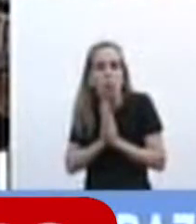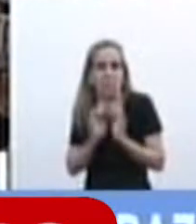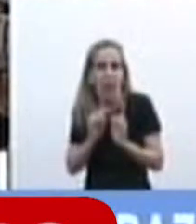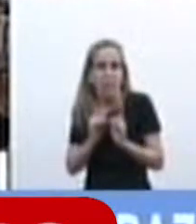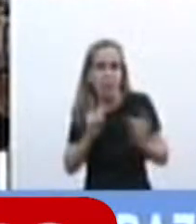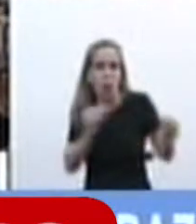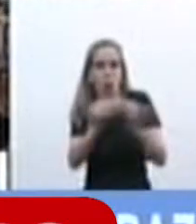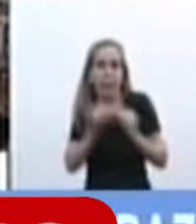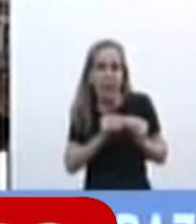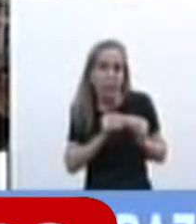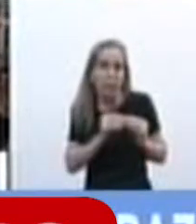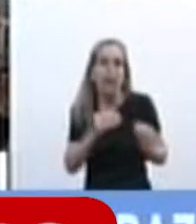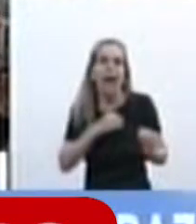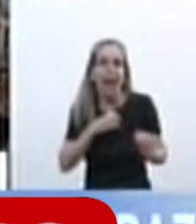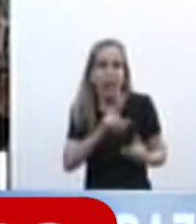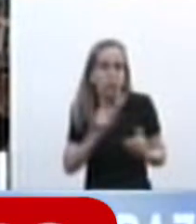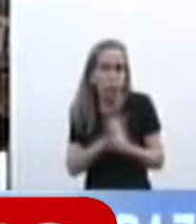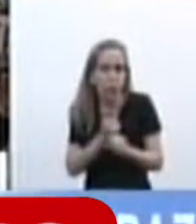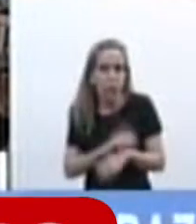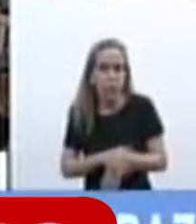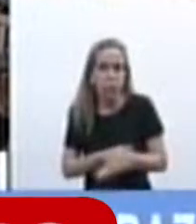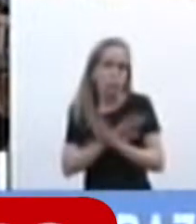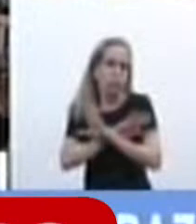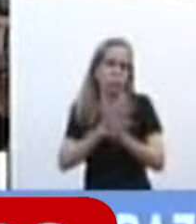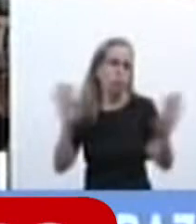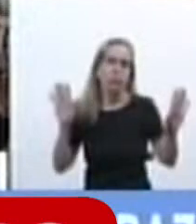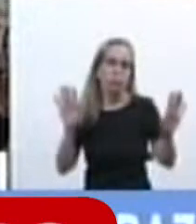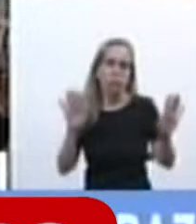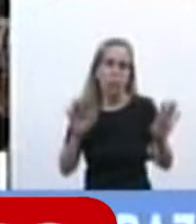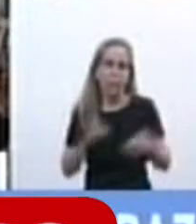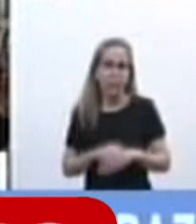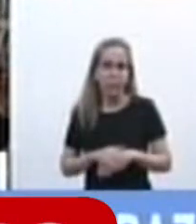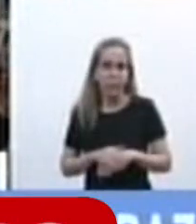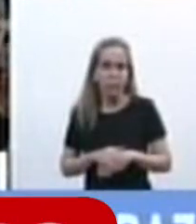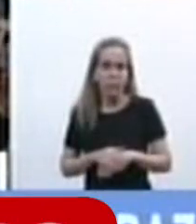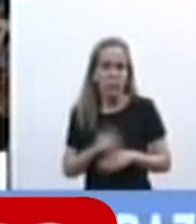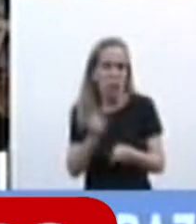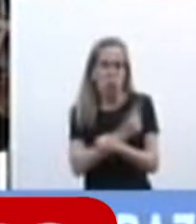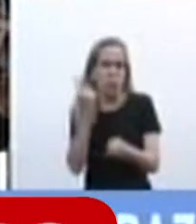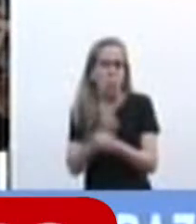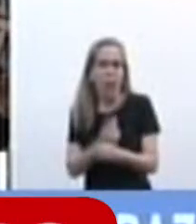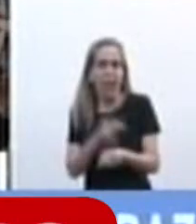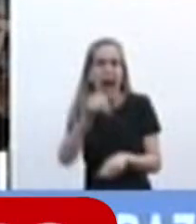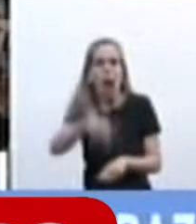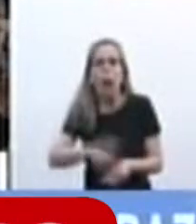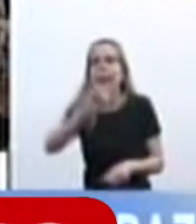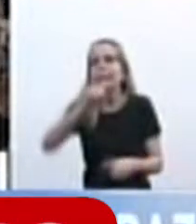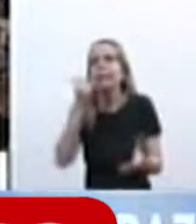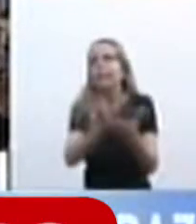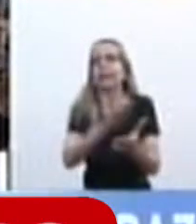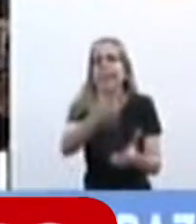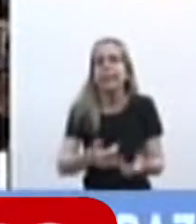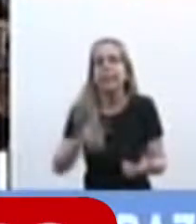propios fieles? De ninguna manera podemos querer imponer